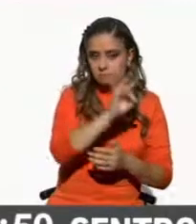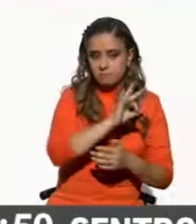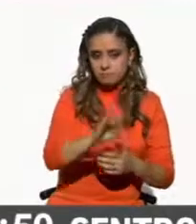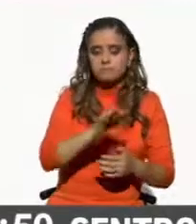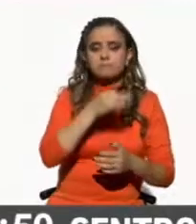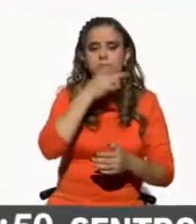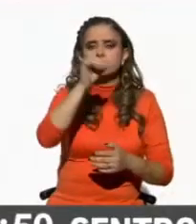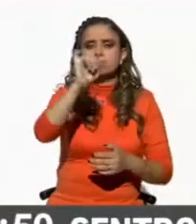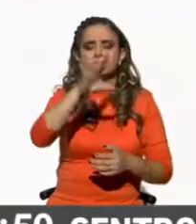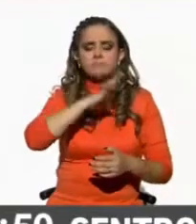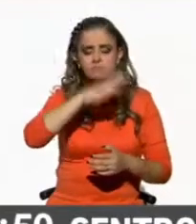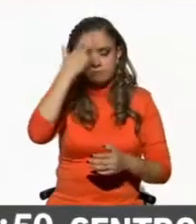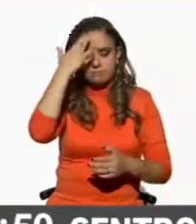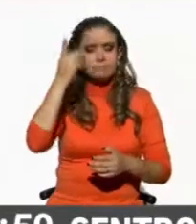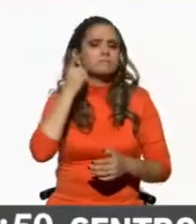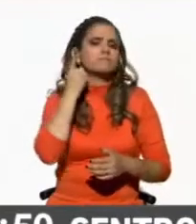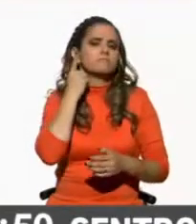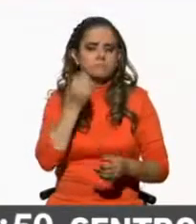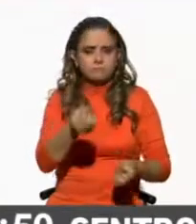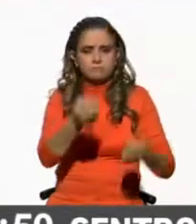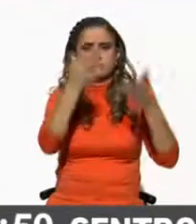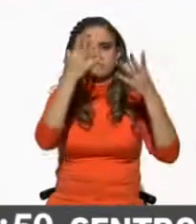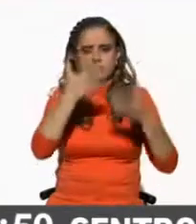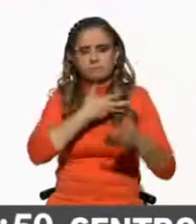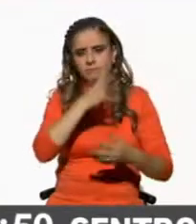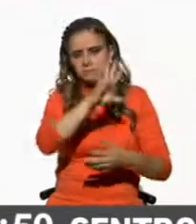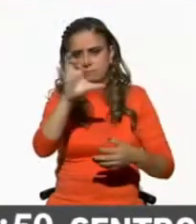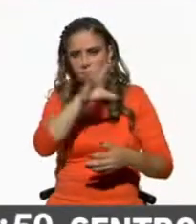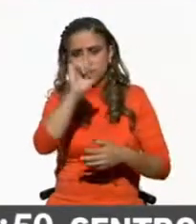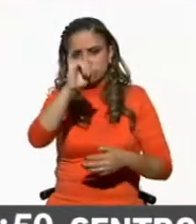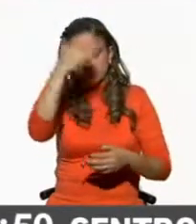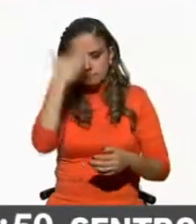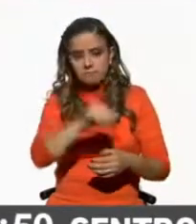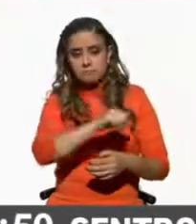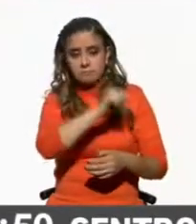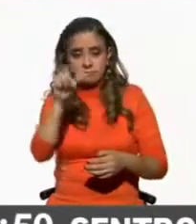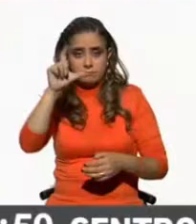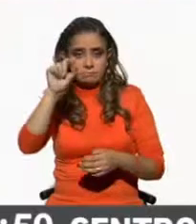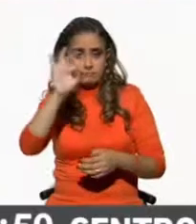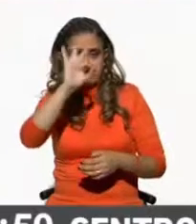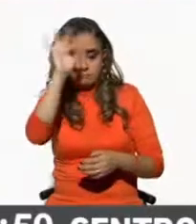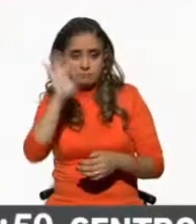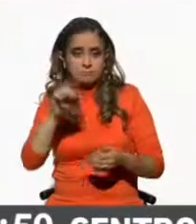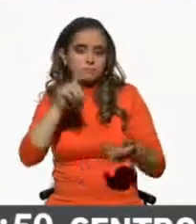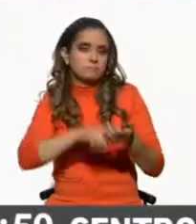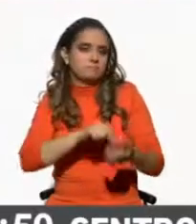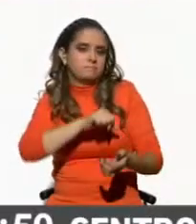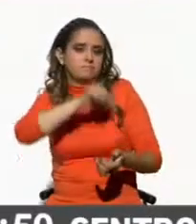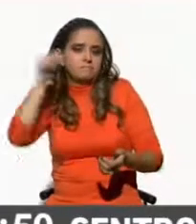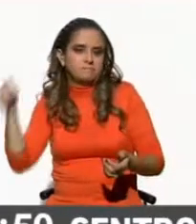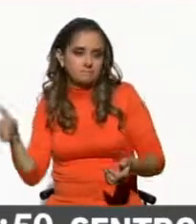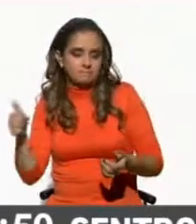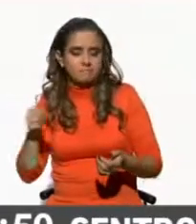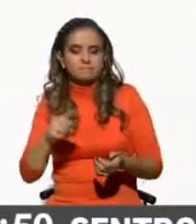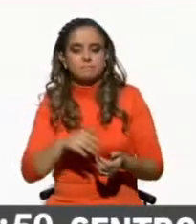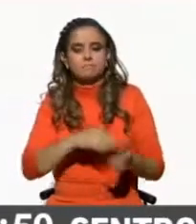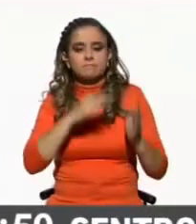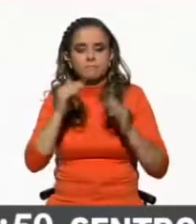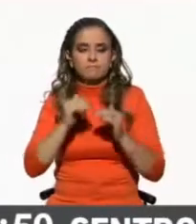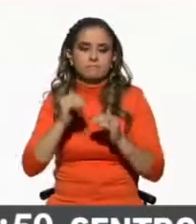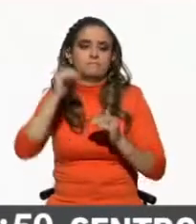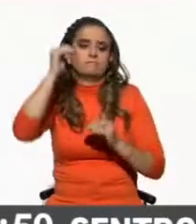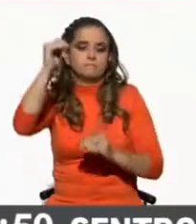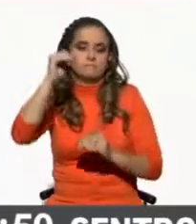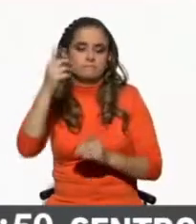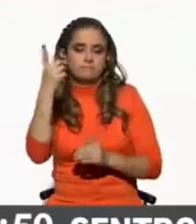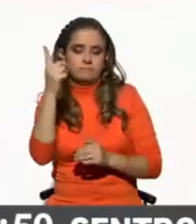el número de diputados, o que era 500, otro 20% nos dio otra cantidad. Ese número subió